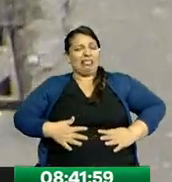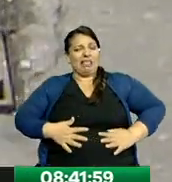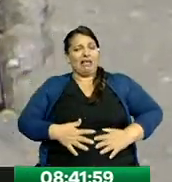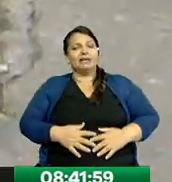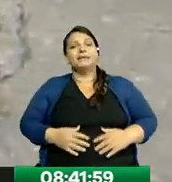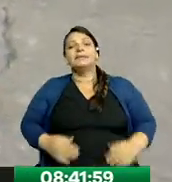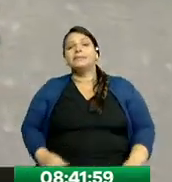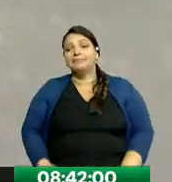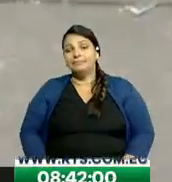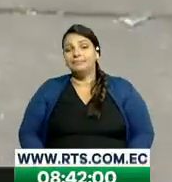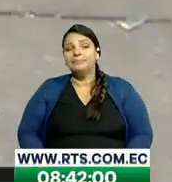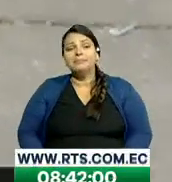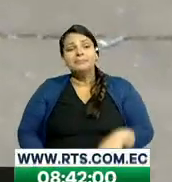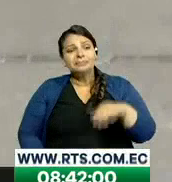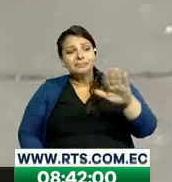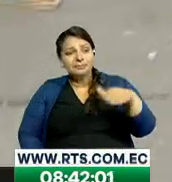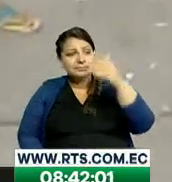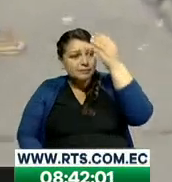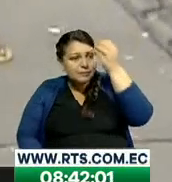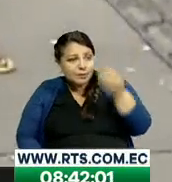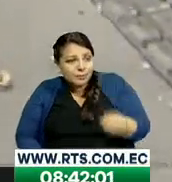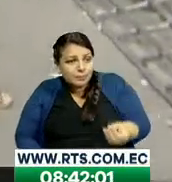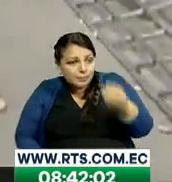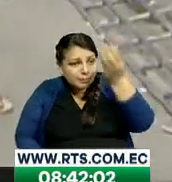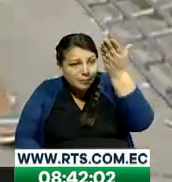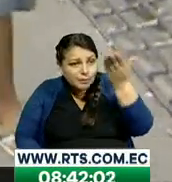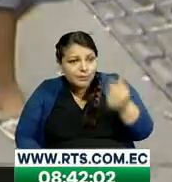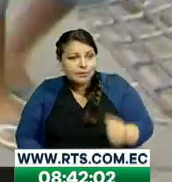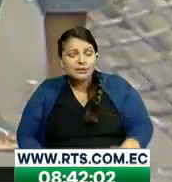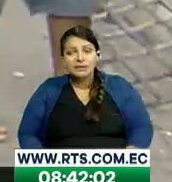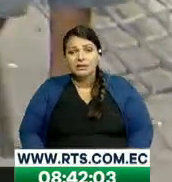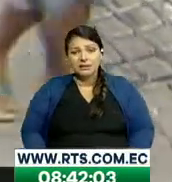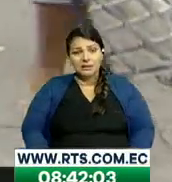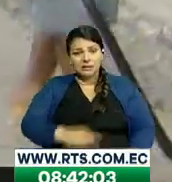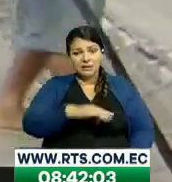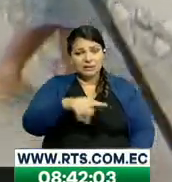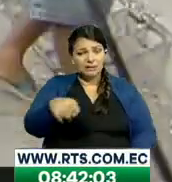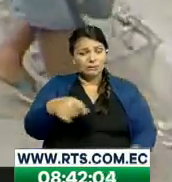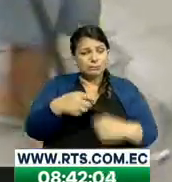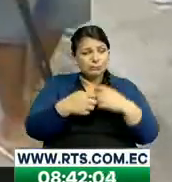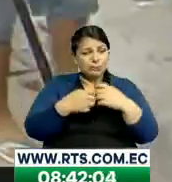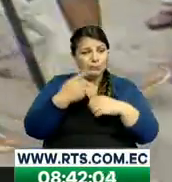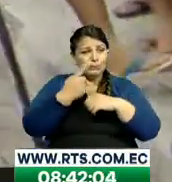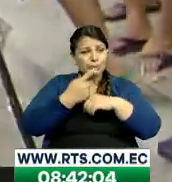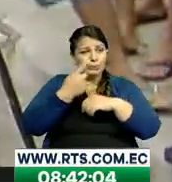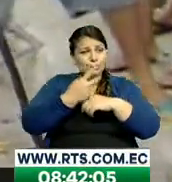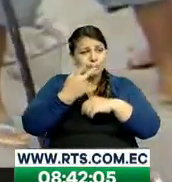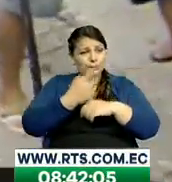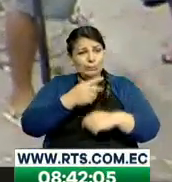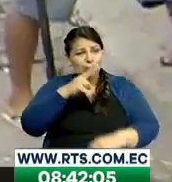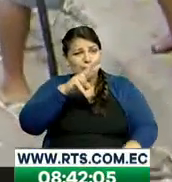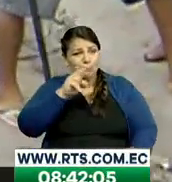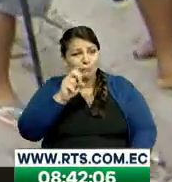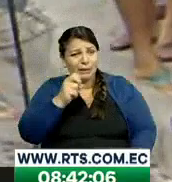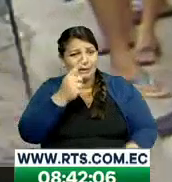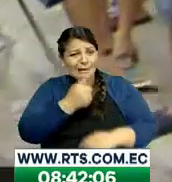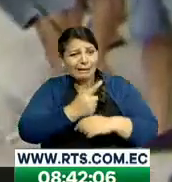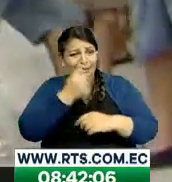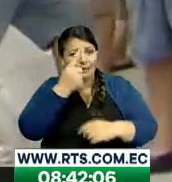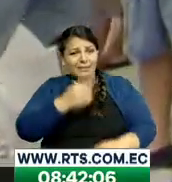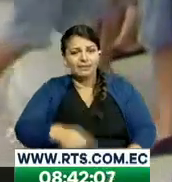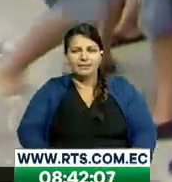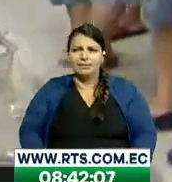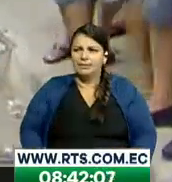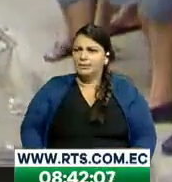buenos días. Un problema que ya lleva aproximadamente 20 días y usted me dice, mejor ya, ¿cuánto tiene? Más tiempo tiene,